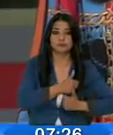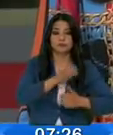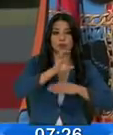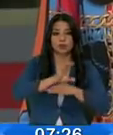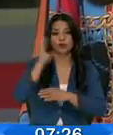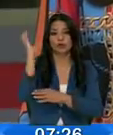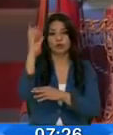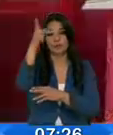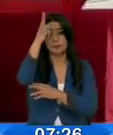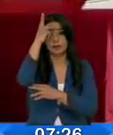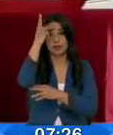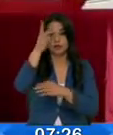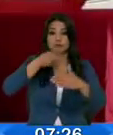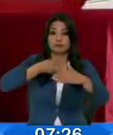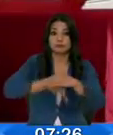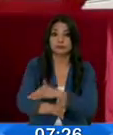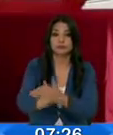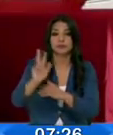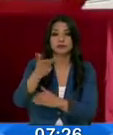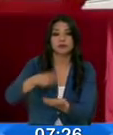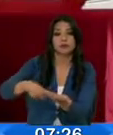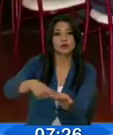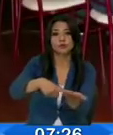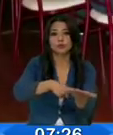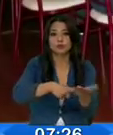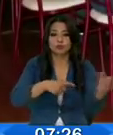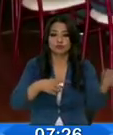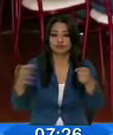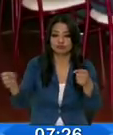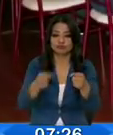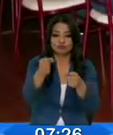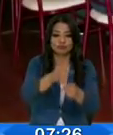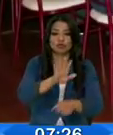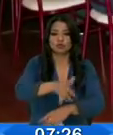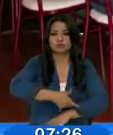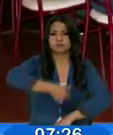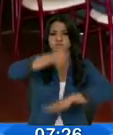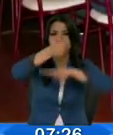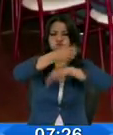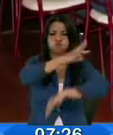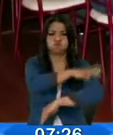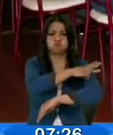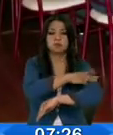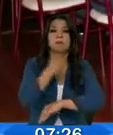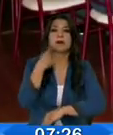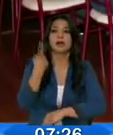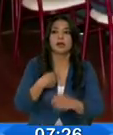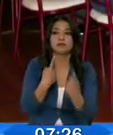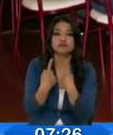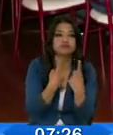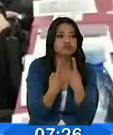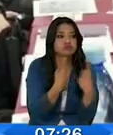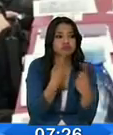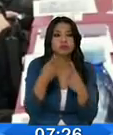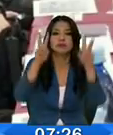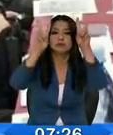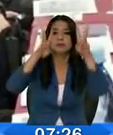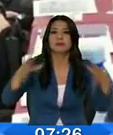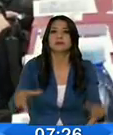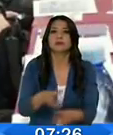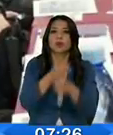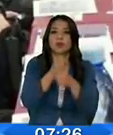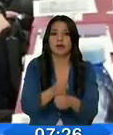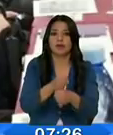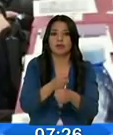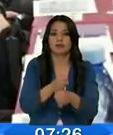Ecuador, Colombia y Perú inauguraron la tercera reunión tripartita de comandos conjuntos de Fuerzas Armadas para dialogar sobre la situación de seguridad en la región